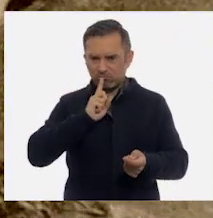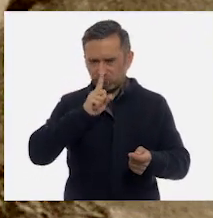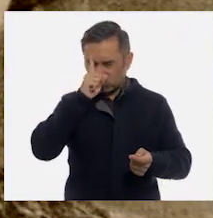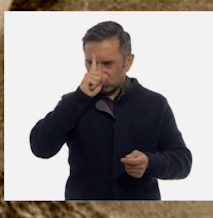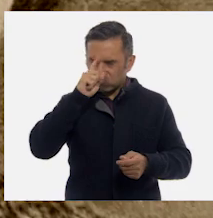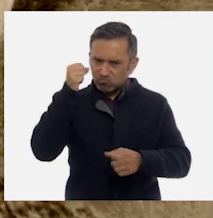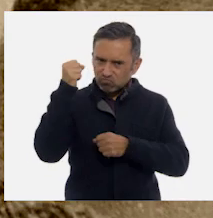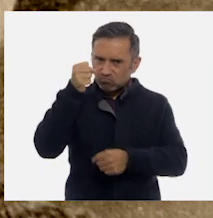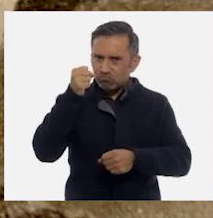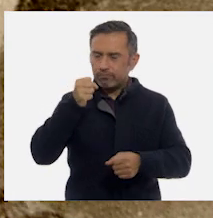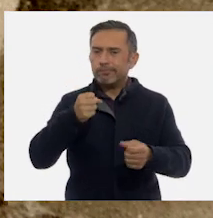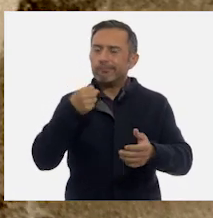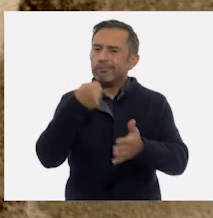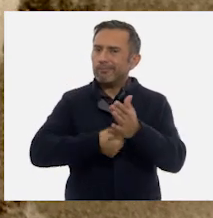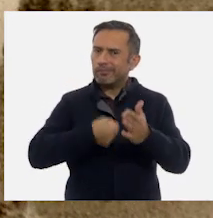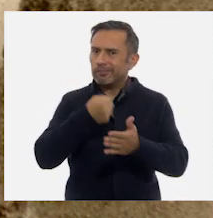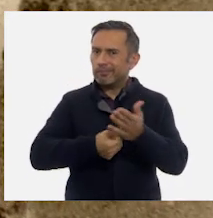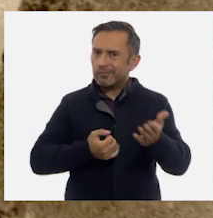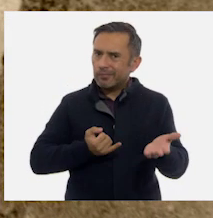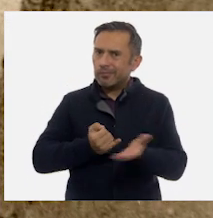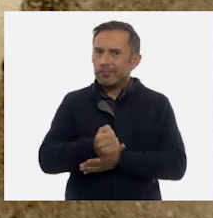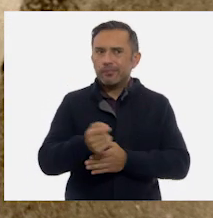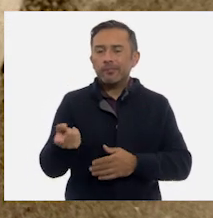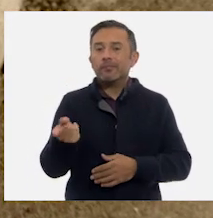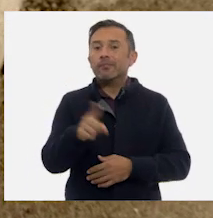Carmen Cerdán Alatriste.